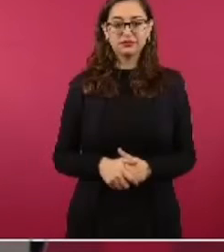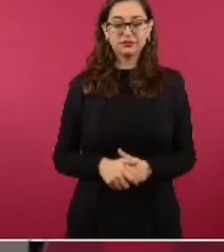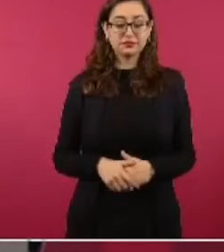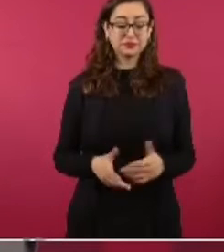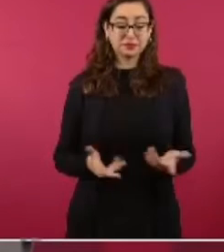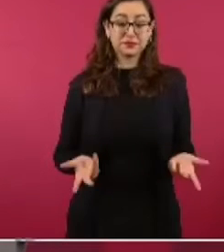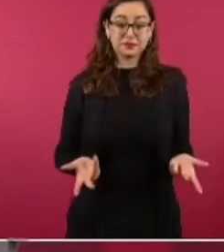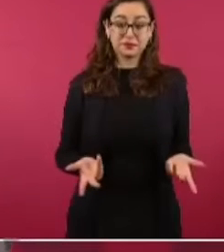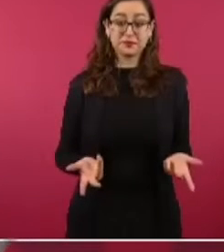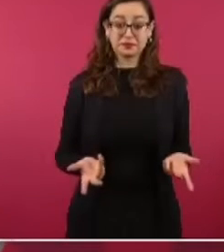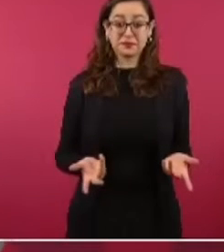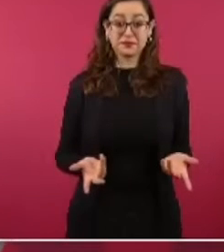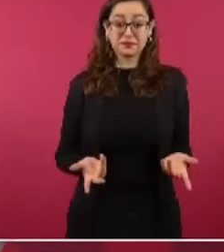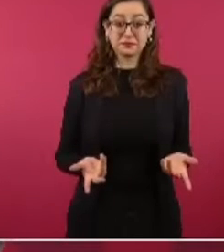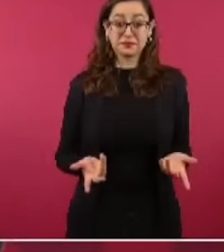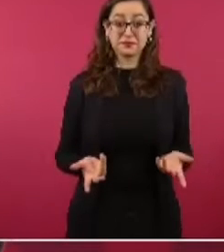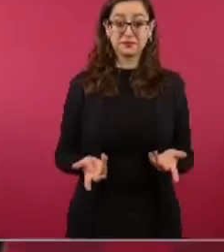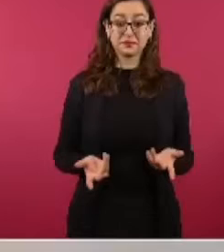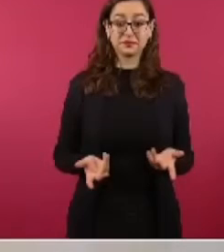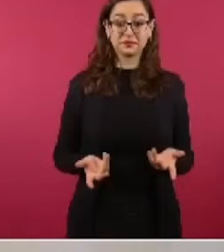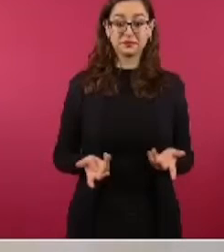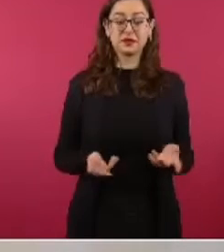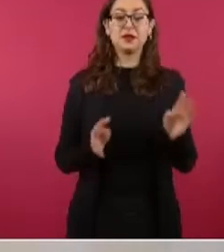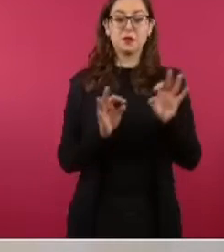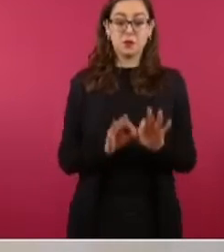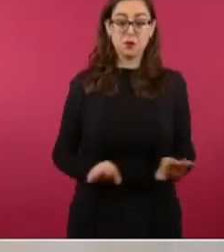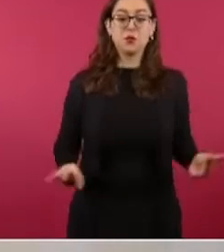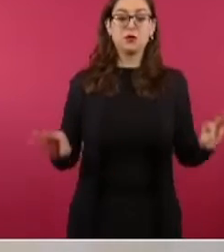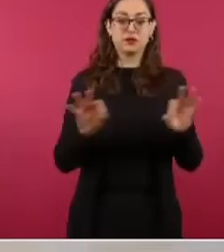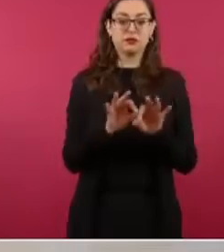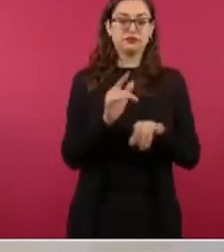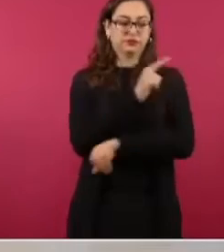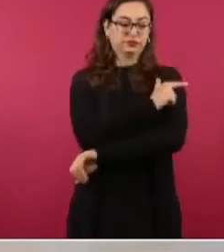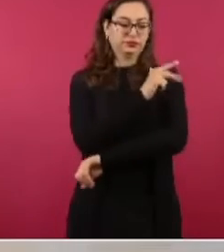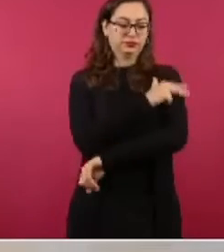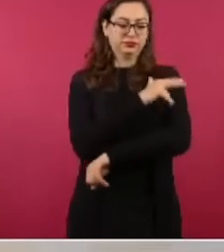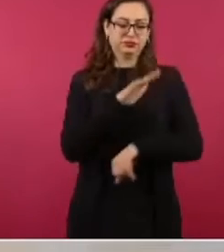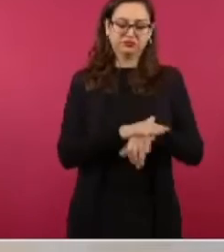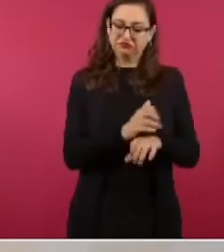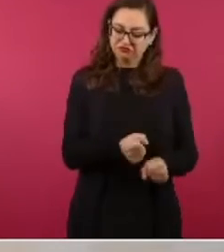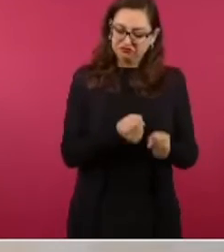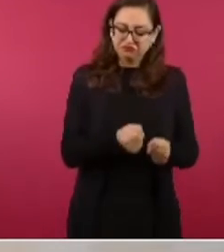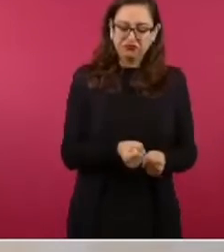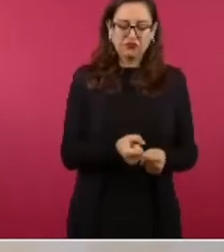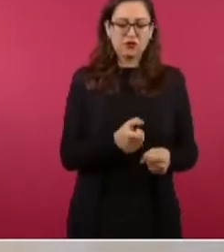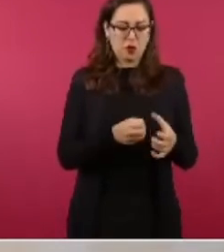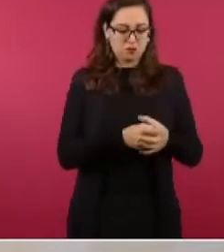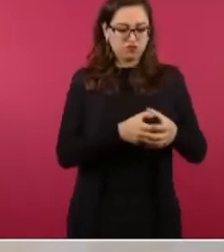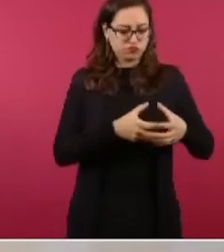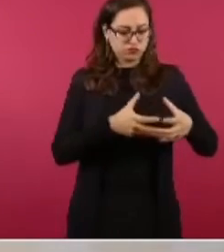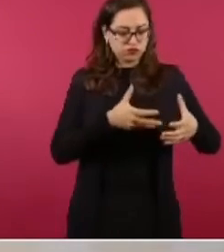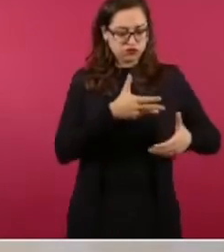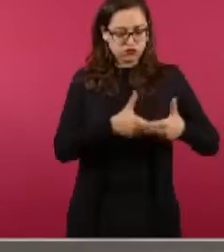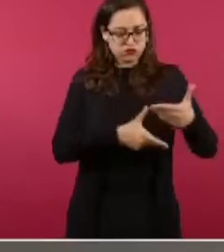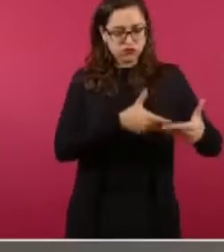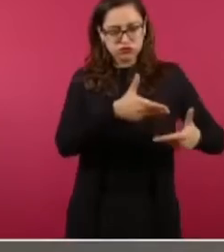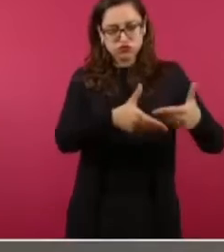Entonces sí necesitamos consolidar la Guardia Nacional y la gente lo está entendiendo muy bien. Ayer veíamos